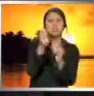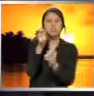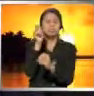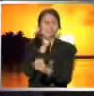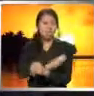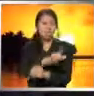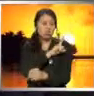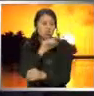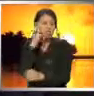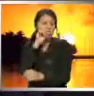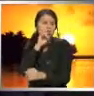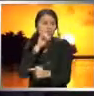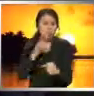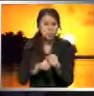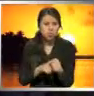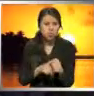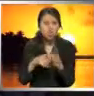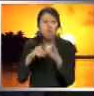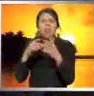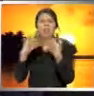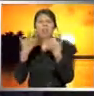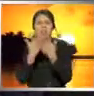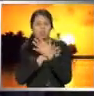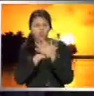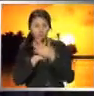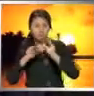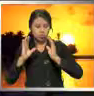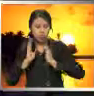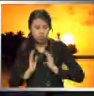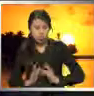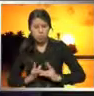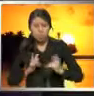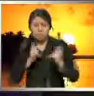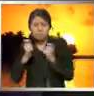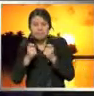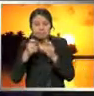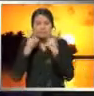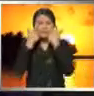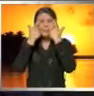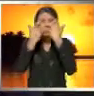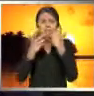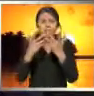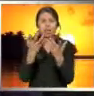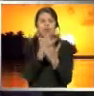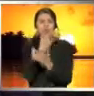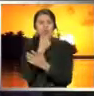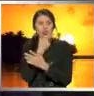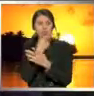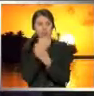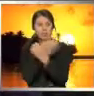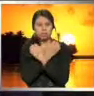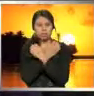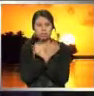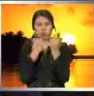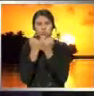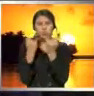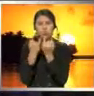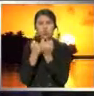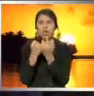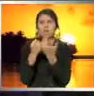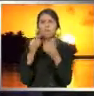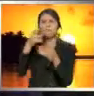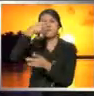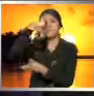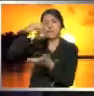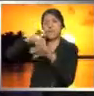sexual y reproductiva, el amor a su cuerpo, el control del deseo. Es decir, a los hombres se les ha educado en términos generales para